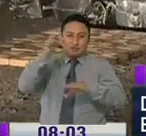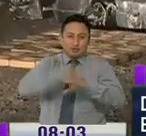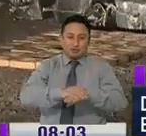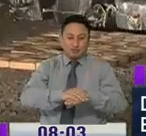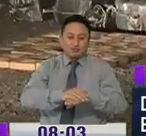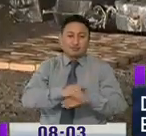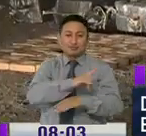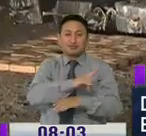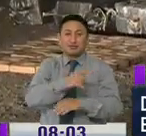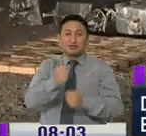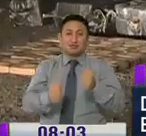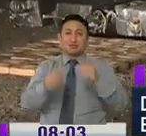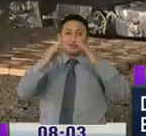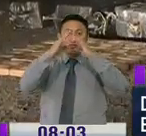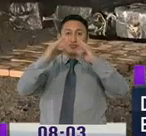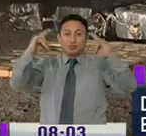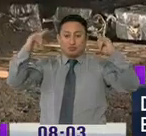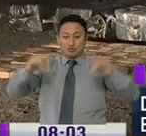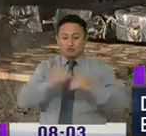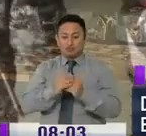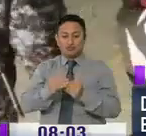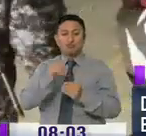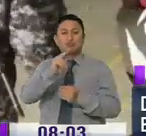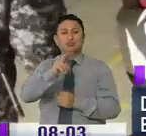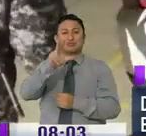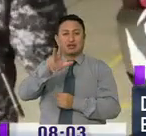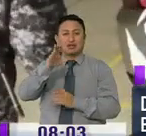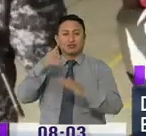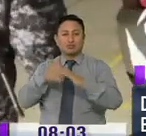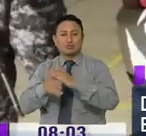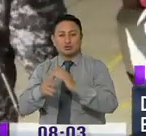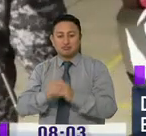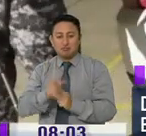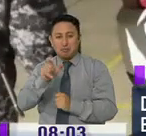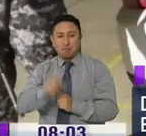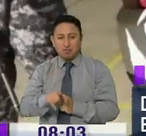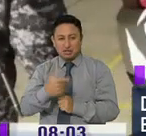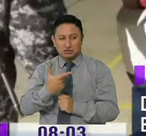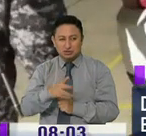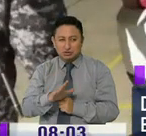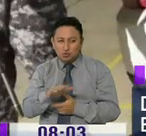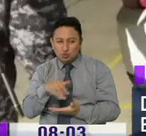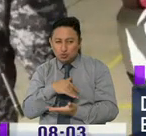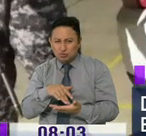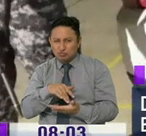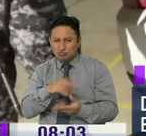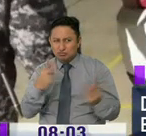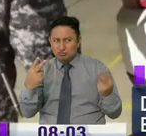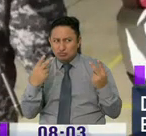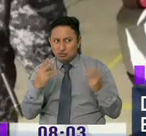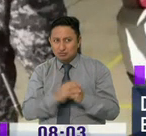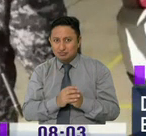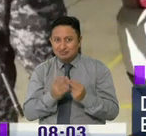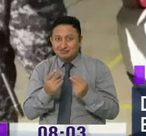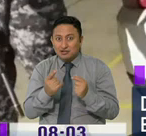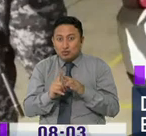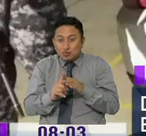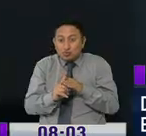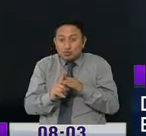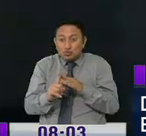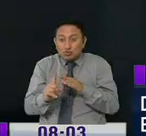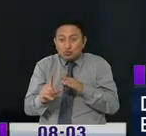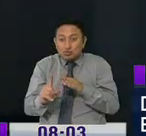en el interior del ala de combate número 23. Los sospechosos como que se percataron que eran vigilados y estaban abandonando las